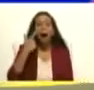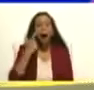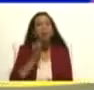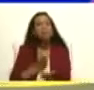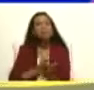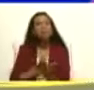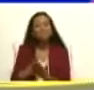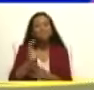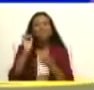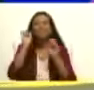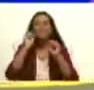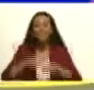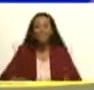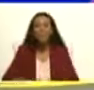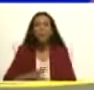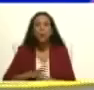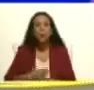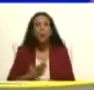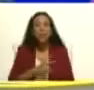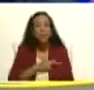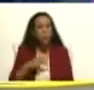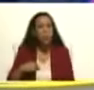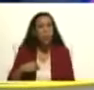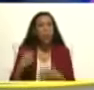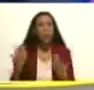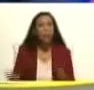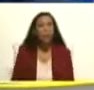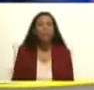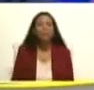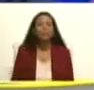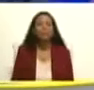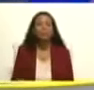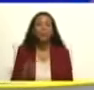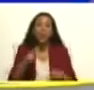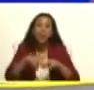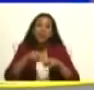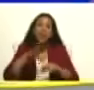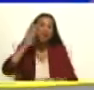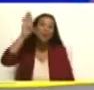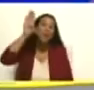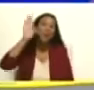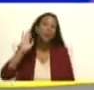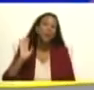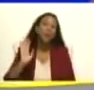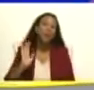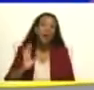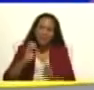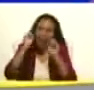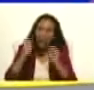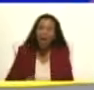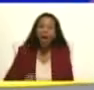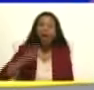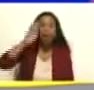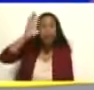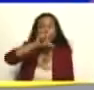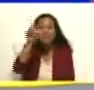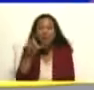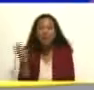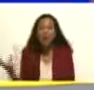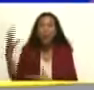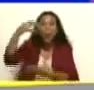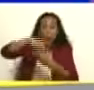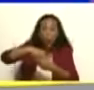camino correcto, porque nosotros vamos a pasar, pero los que van a quedar son los niños y las niñas, y nosotros tenemos que asegurarle que la Guayana